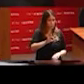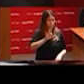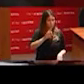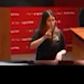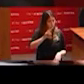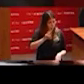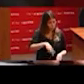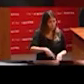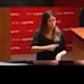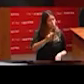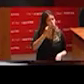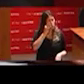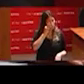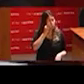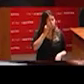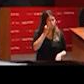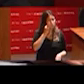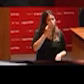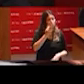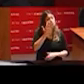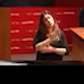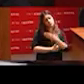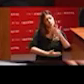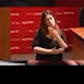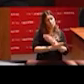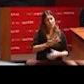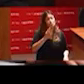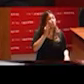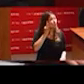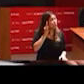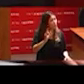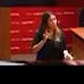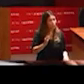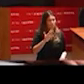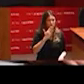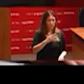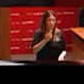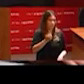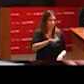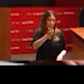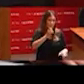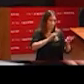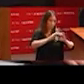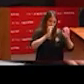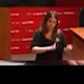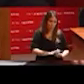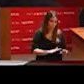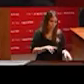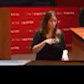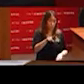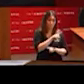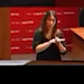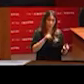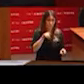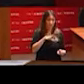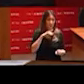de de mujeres las personas con discapacidad de sexo femenino está en un porcentaje menor eh eso es uno de los problemas que también